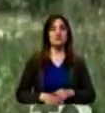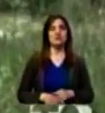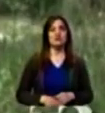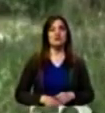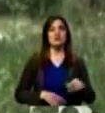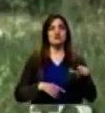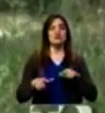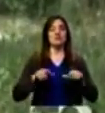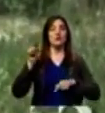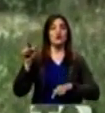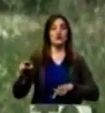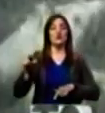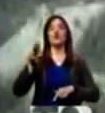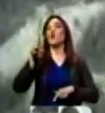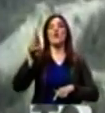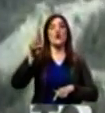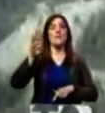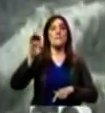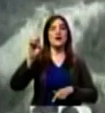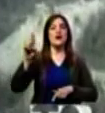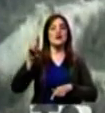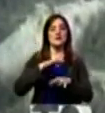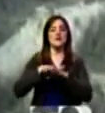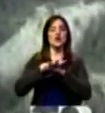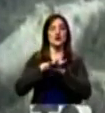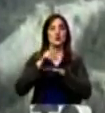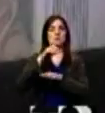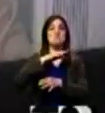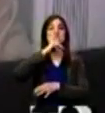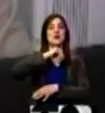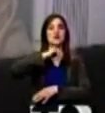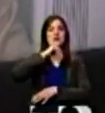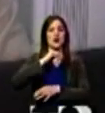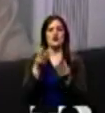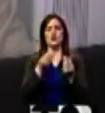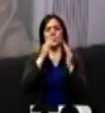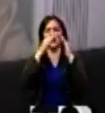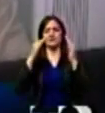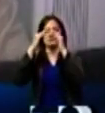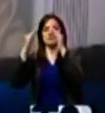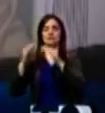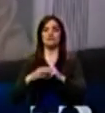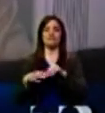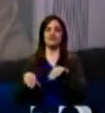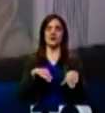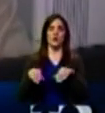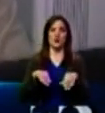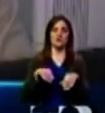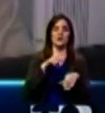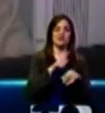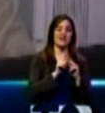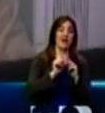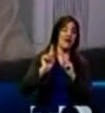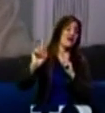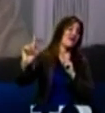estaba ubicada en el sector de Urbirríos, en una zona poblada de la periferia de Manta. Por lo general, estas actividades se hacen lejos de los